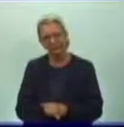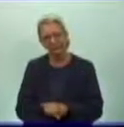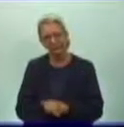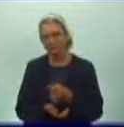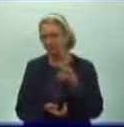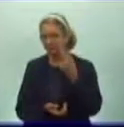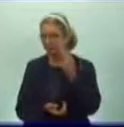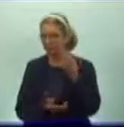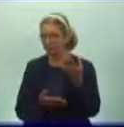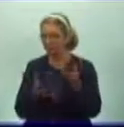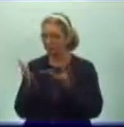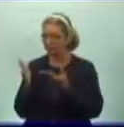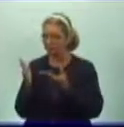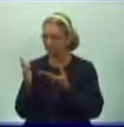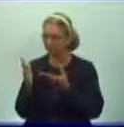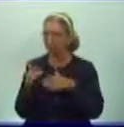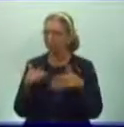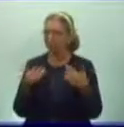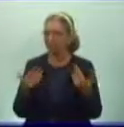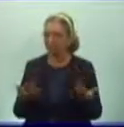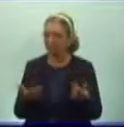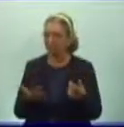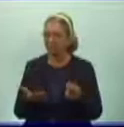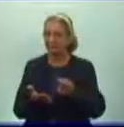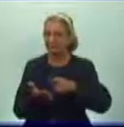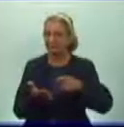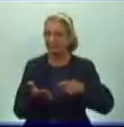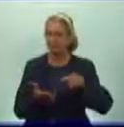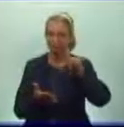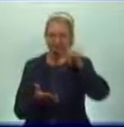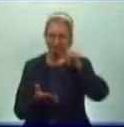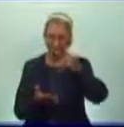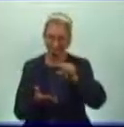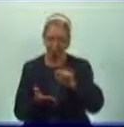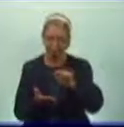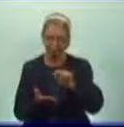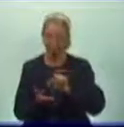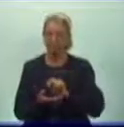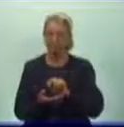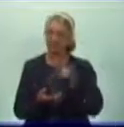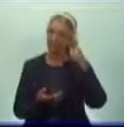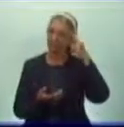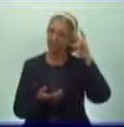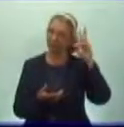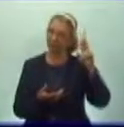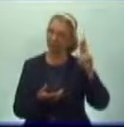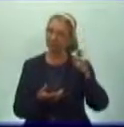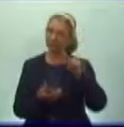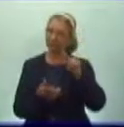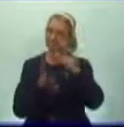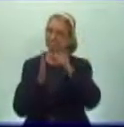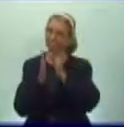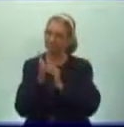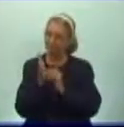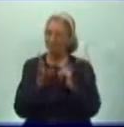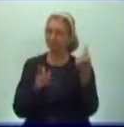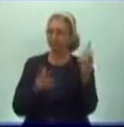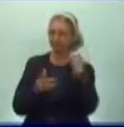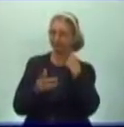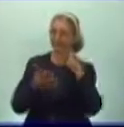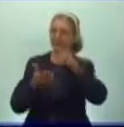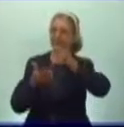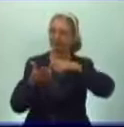Como ustedes pueden ver y ya ustedes conocen, se escriben con minúscula. Recuerden bien, los meses del año